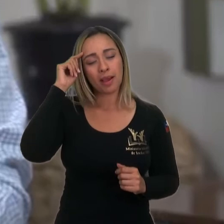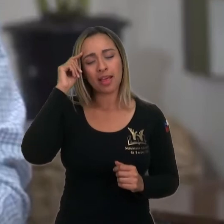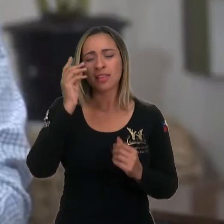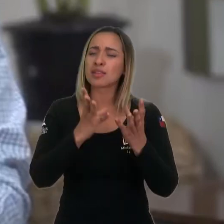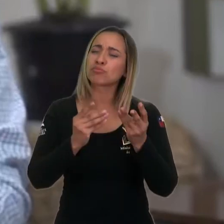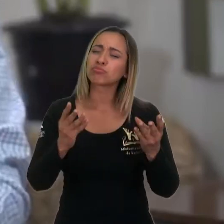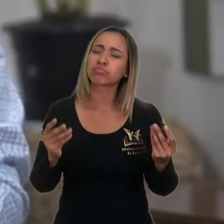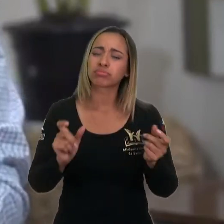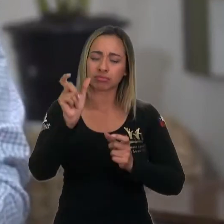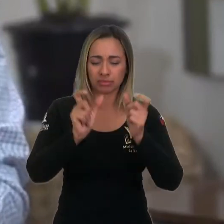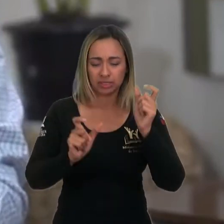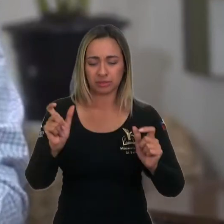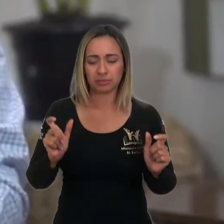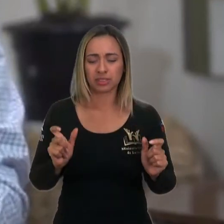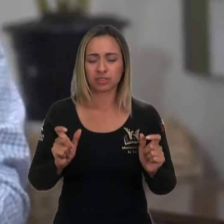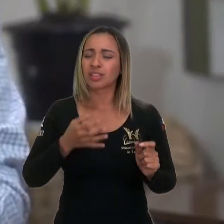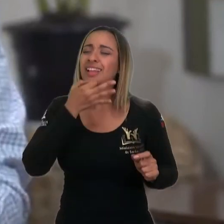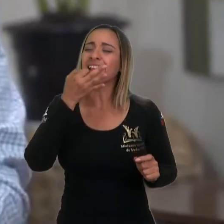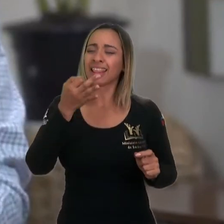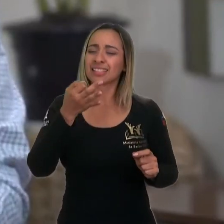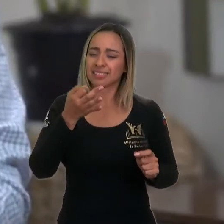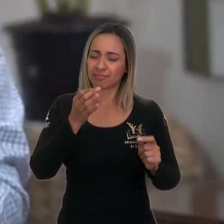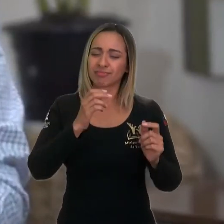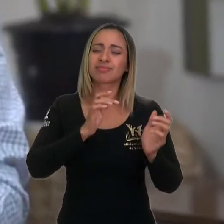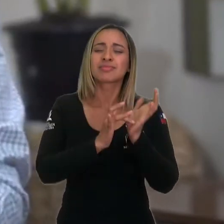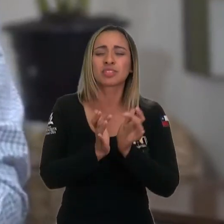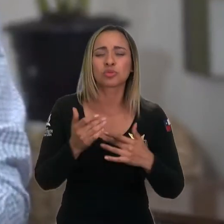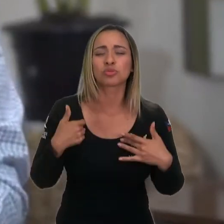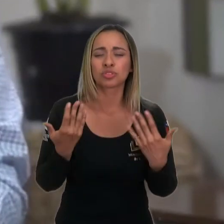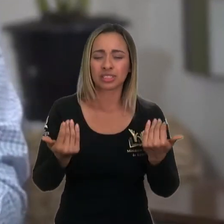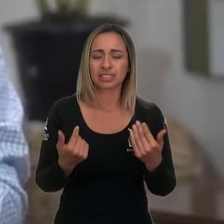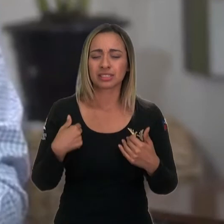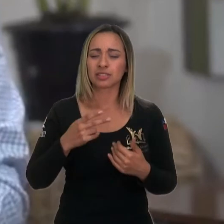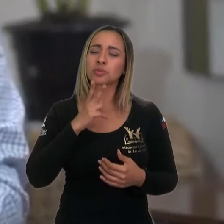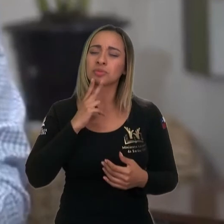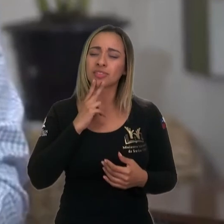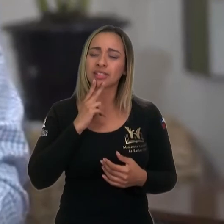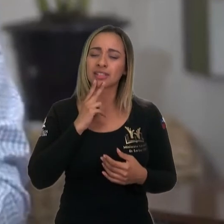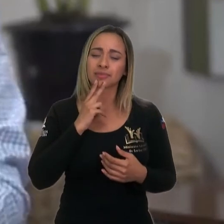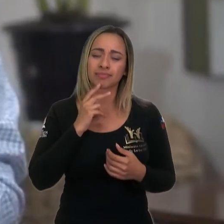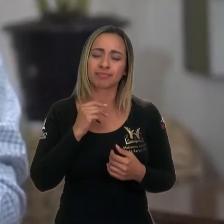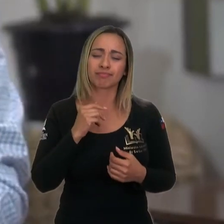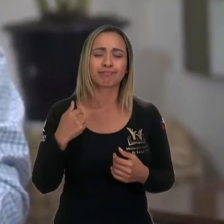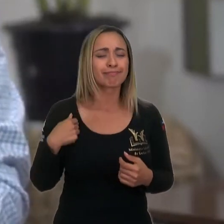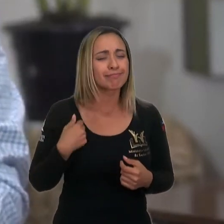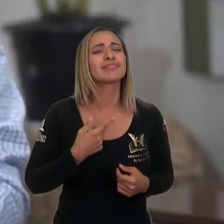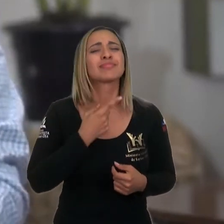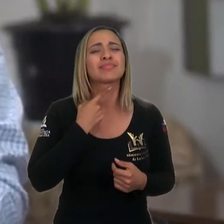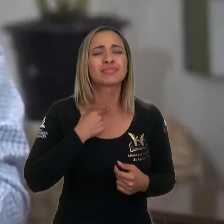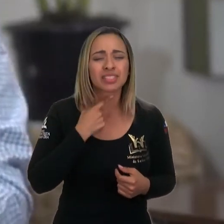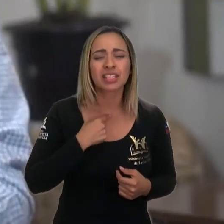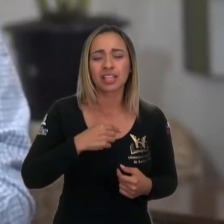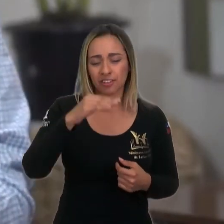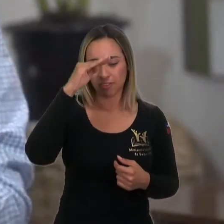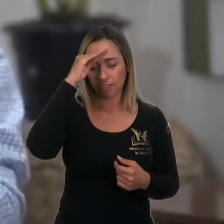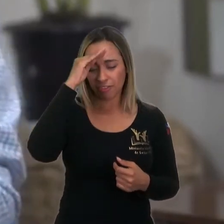te están diciendo, Señor, yo te necesito en mi vida. Señor, yo quiero creer en ti. Señor, yo creo en ti. Señor,